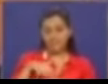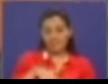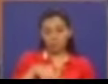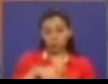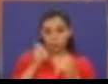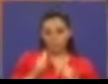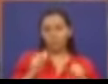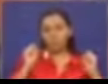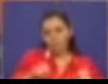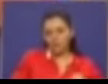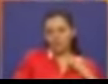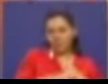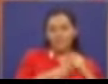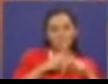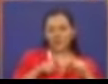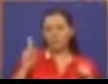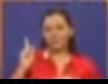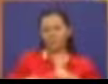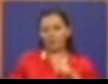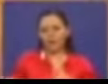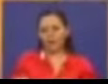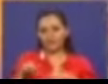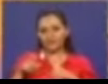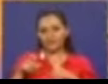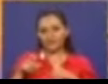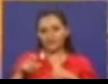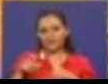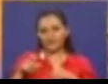trabajar, pero no son población económicamente activa.